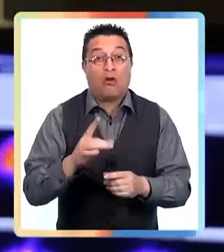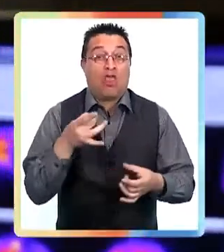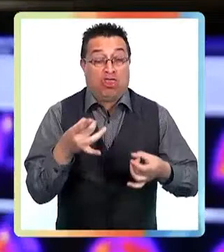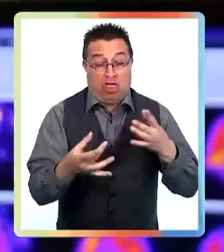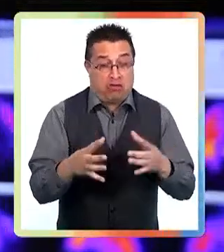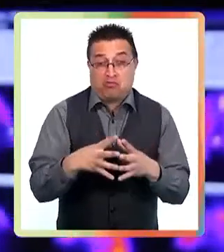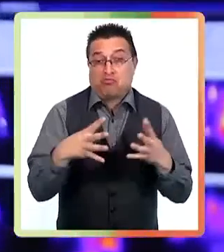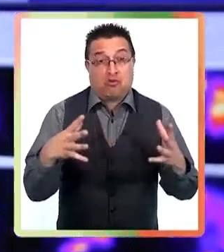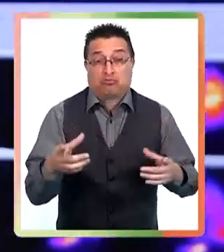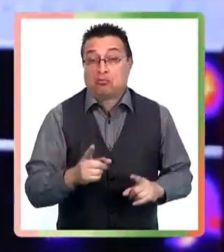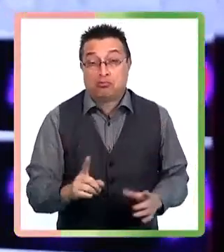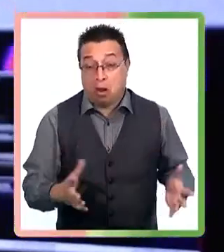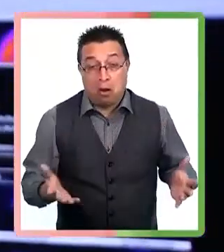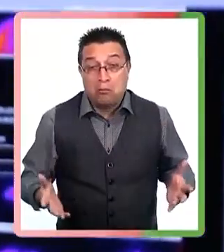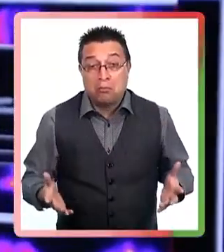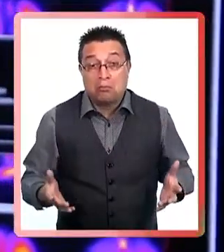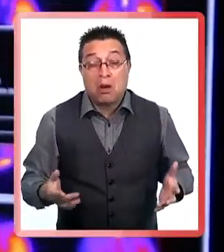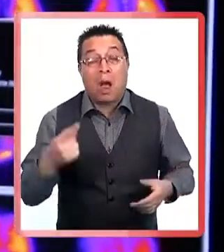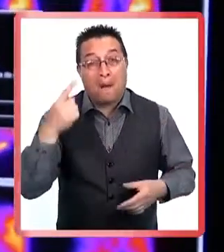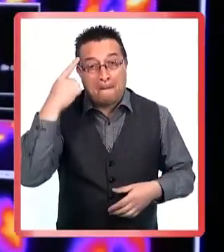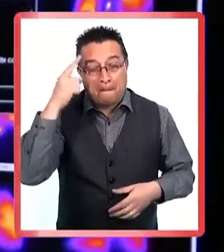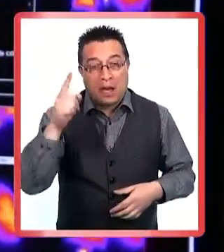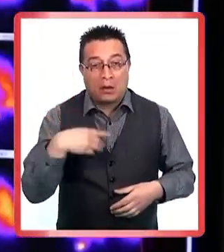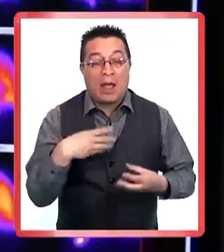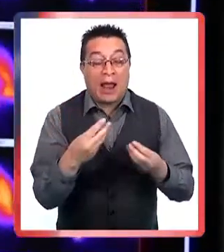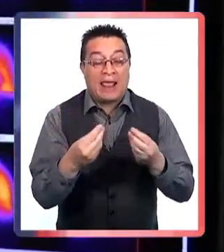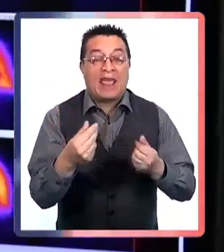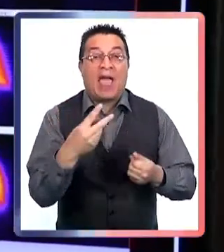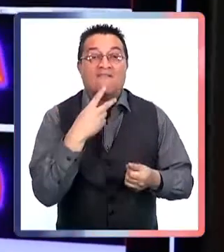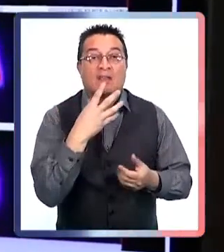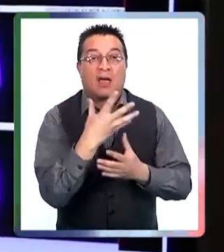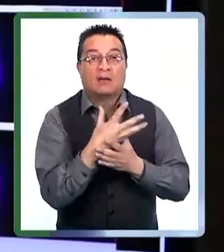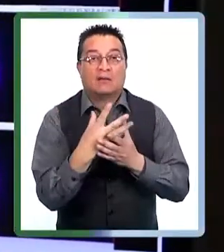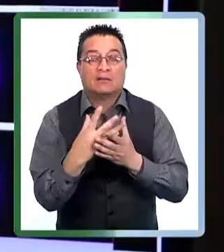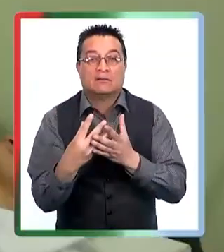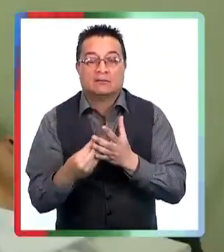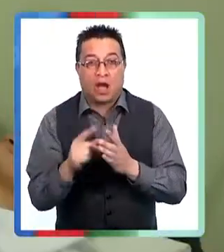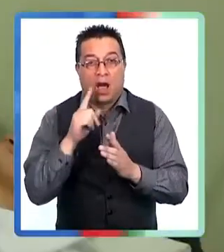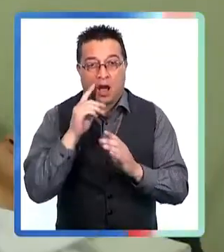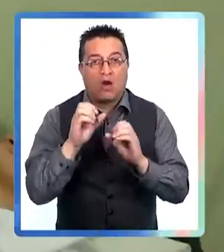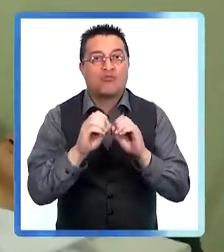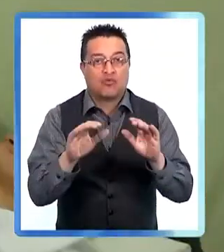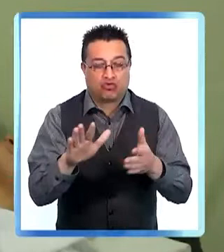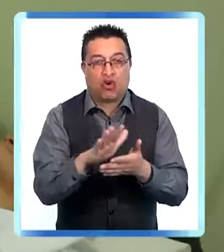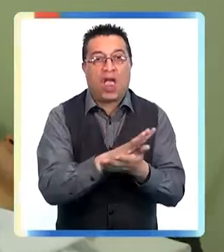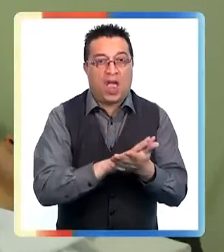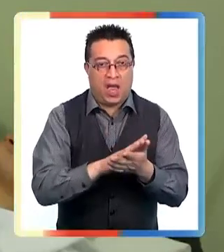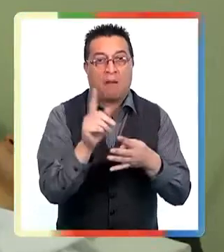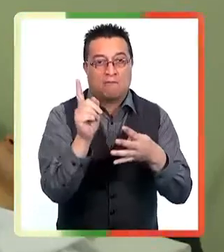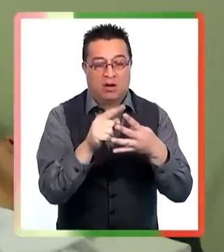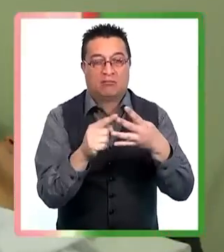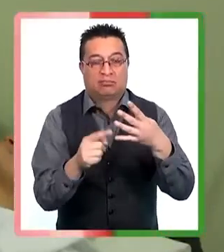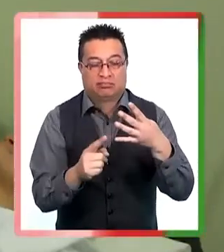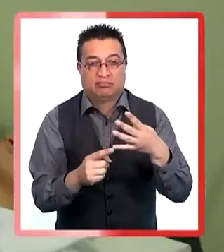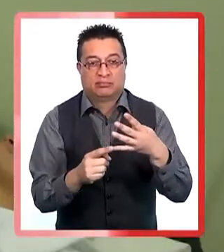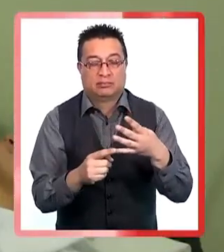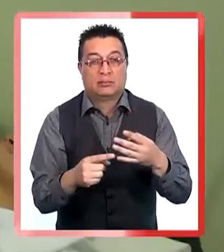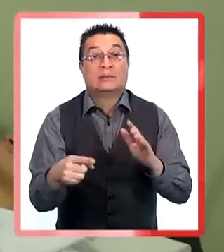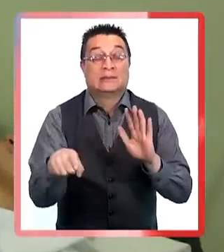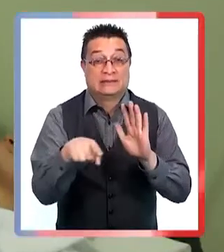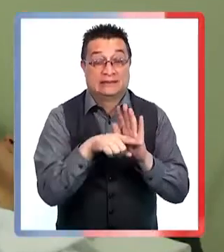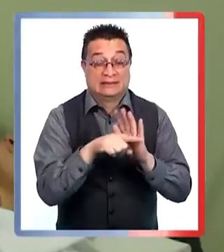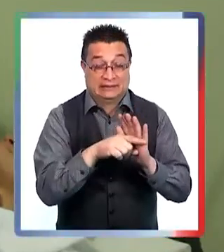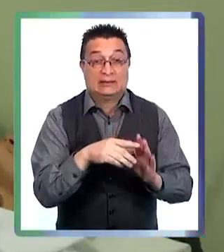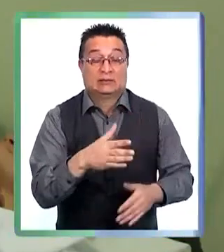no con mucho dolor, a diferencia de otro cáncer, pero te va quitando calidad de vida. O sea, hay muchísimos ejemplos de ese tipo.